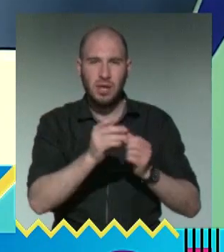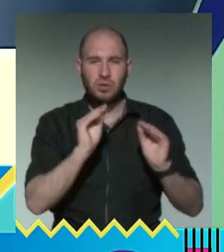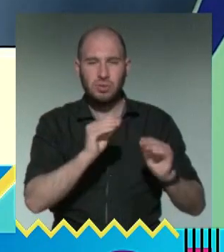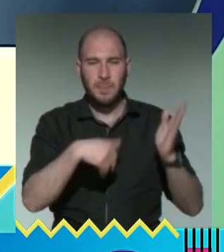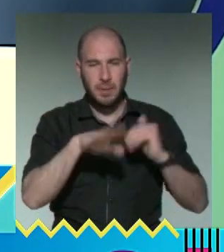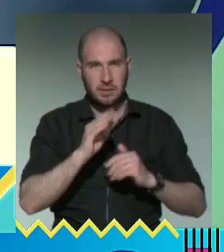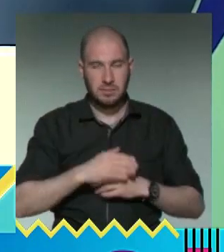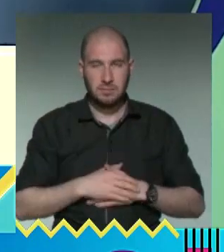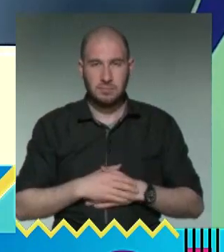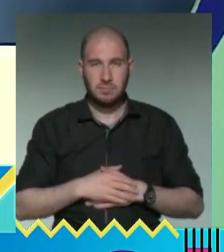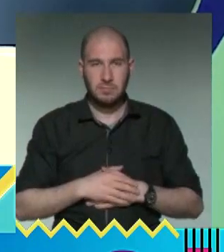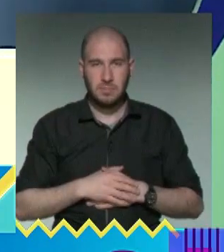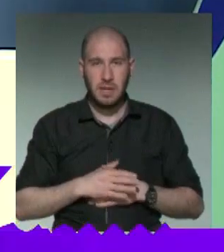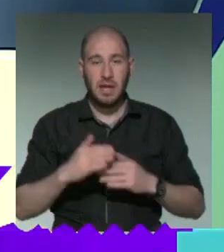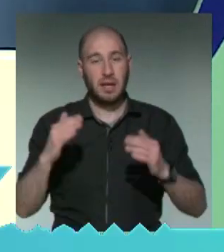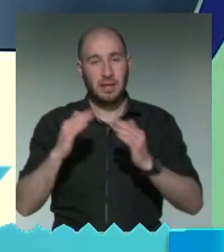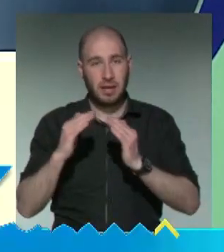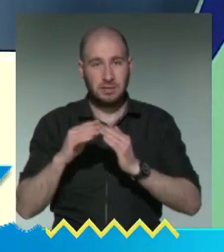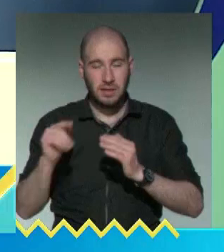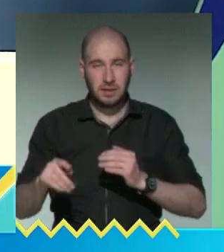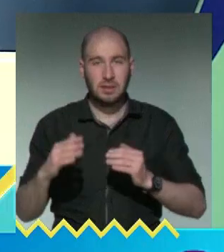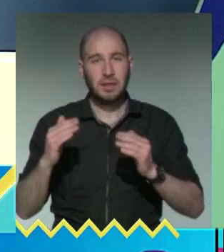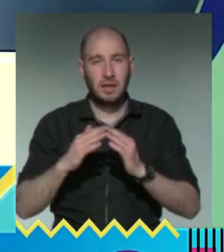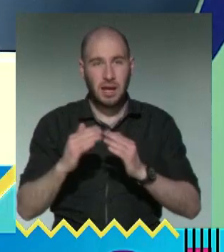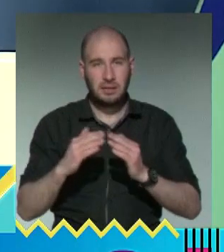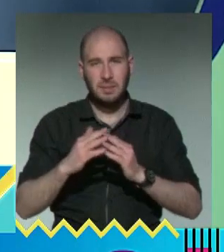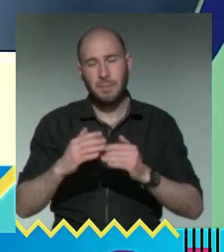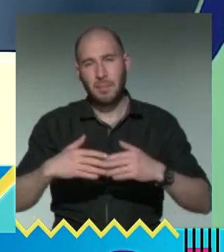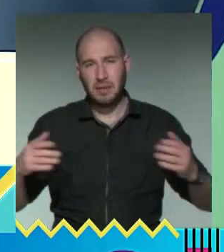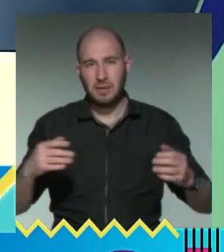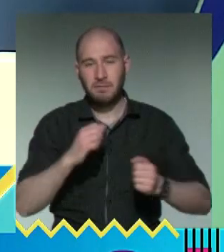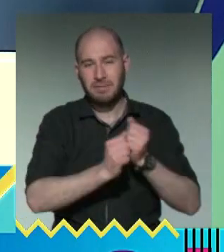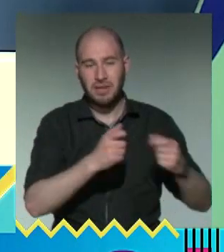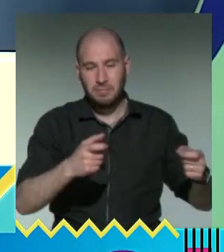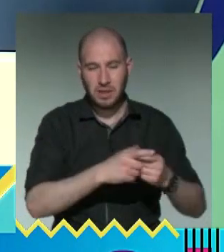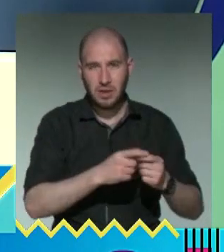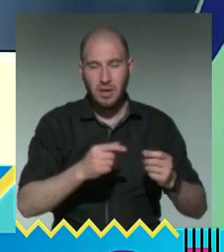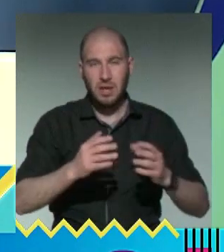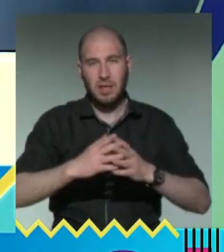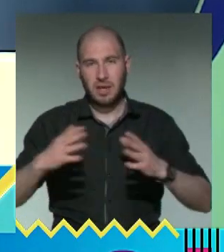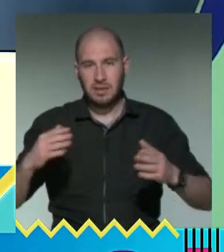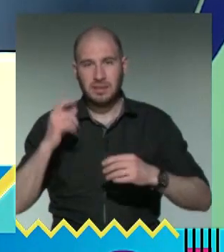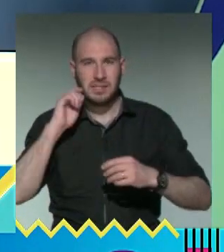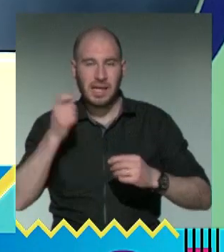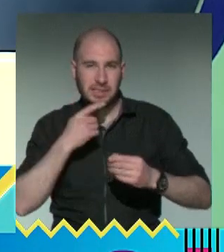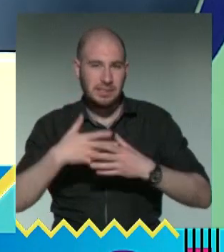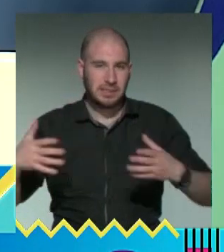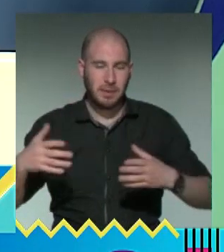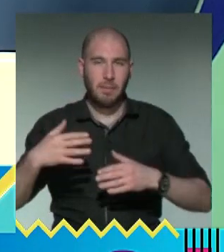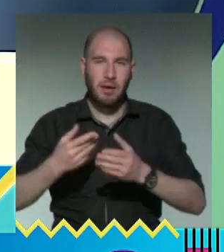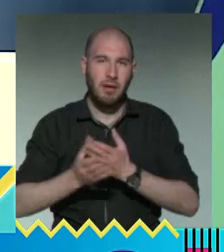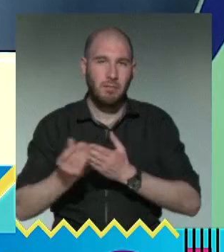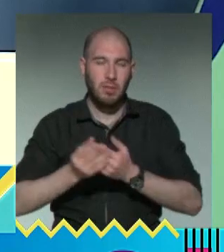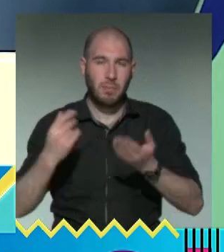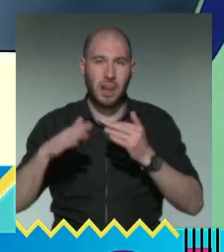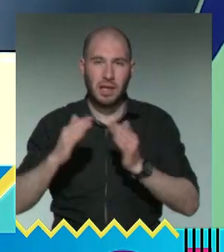contamina. La vivienda, hay más viviendas que industria, o sea, en tamaño de emisión emite y consume más